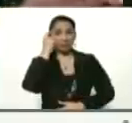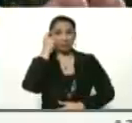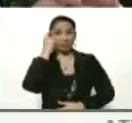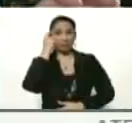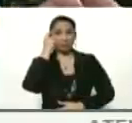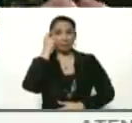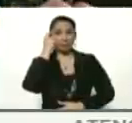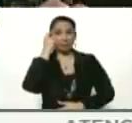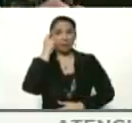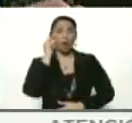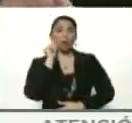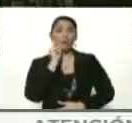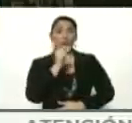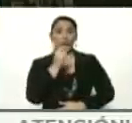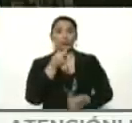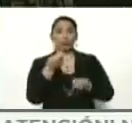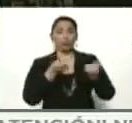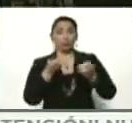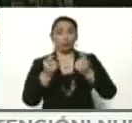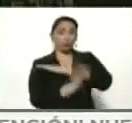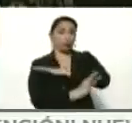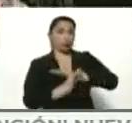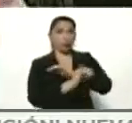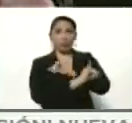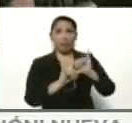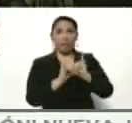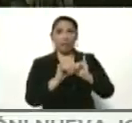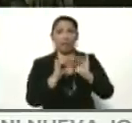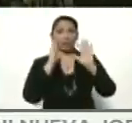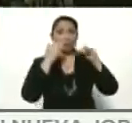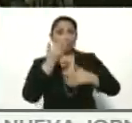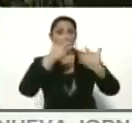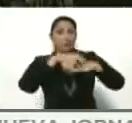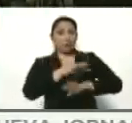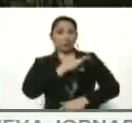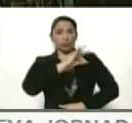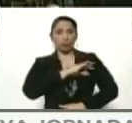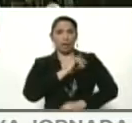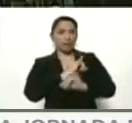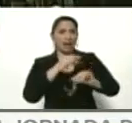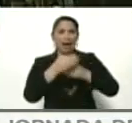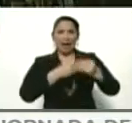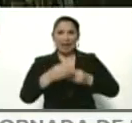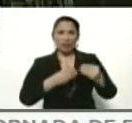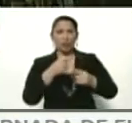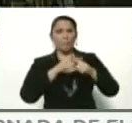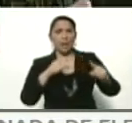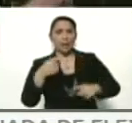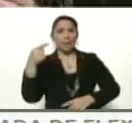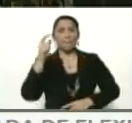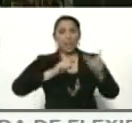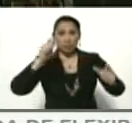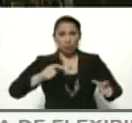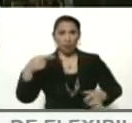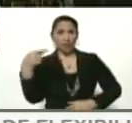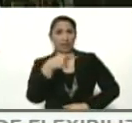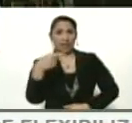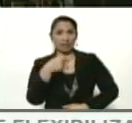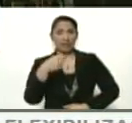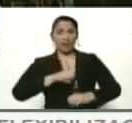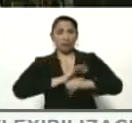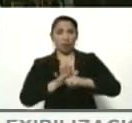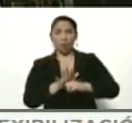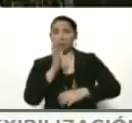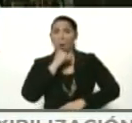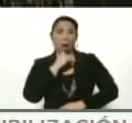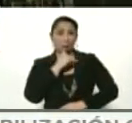tanto en los puestos de atención social integral que ya están establecidos para las personas que son negativas del COVID y aquellos que